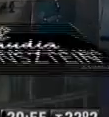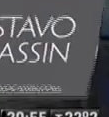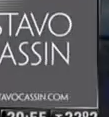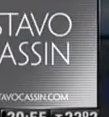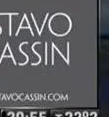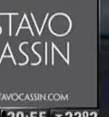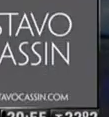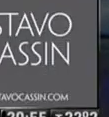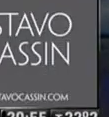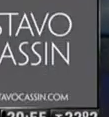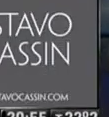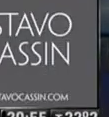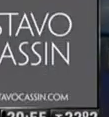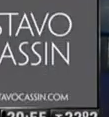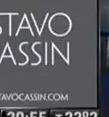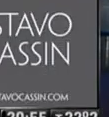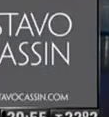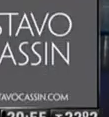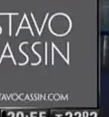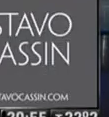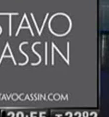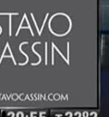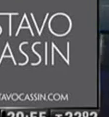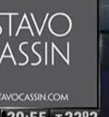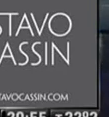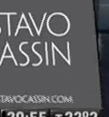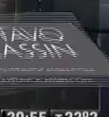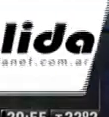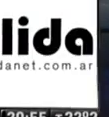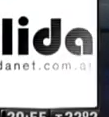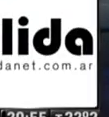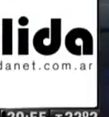Con rumbo norte a una nueva vida.